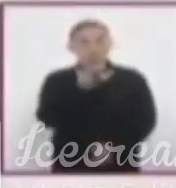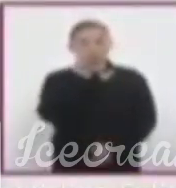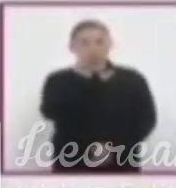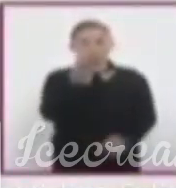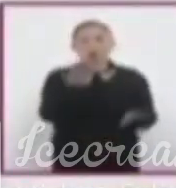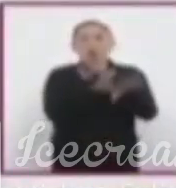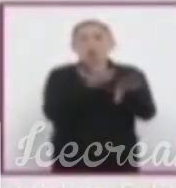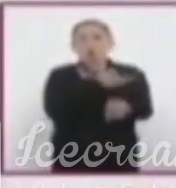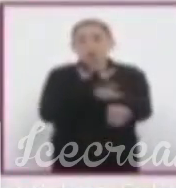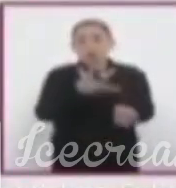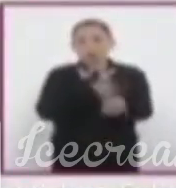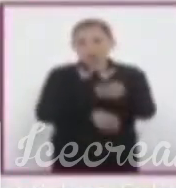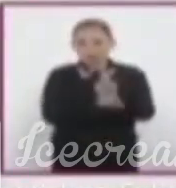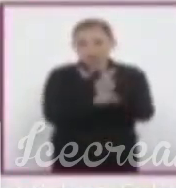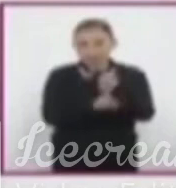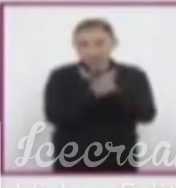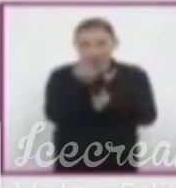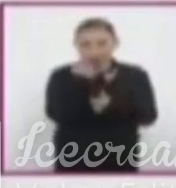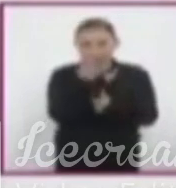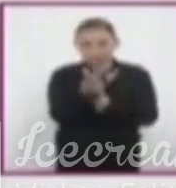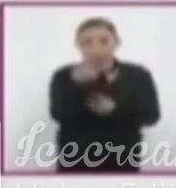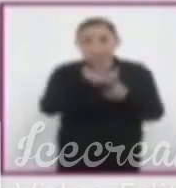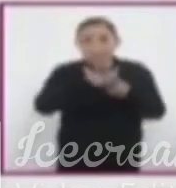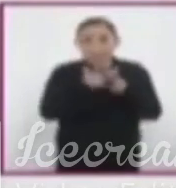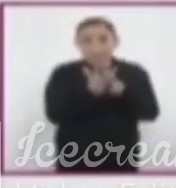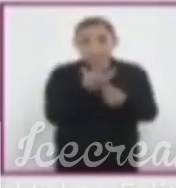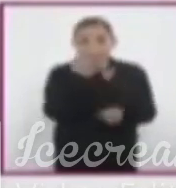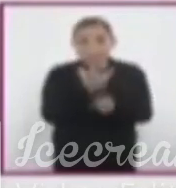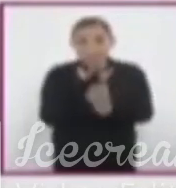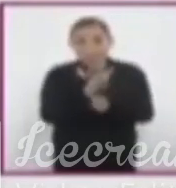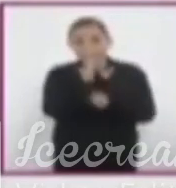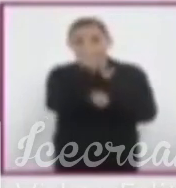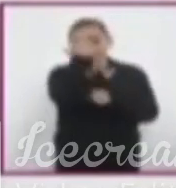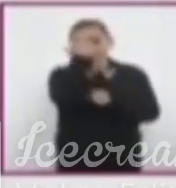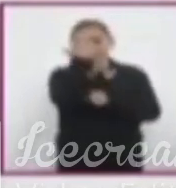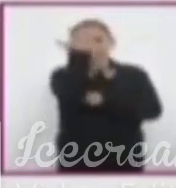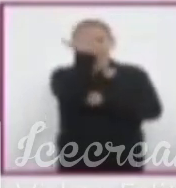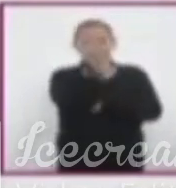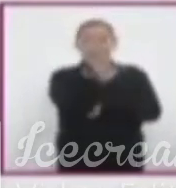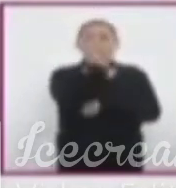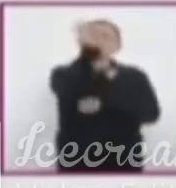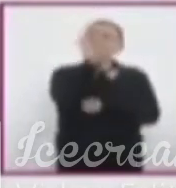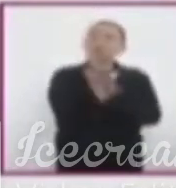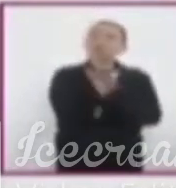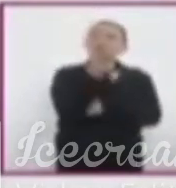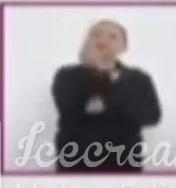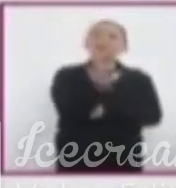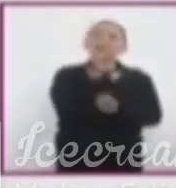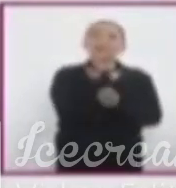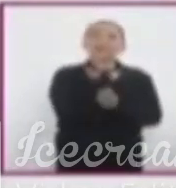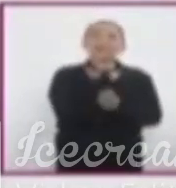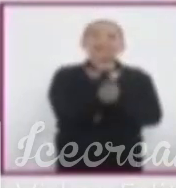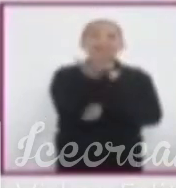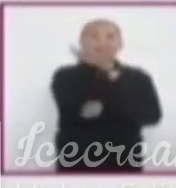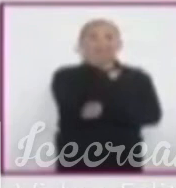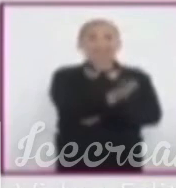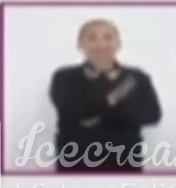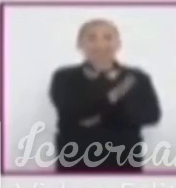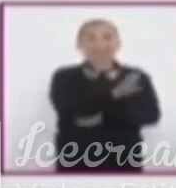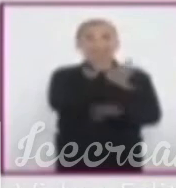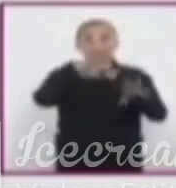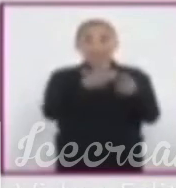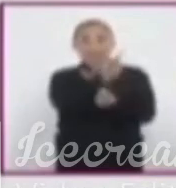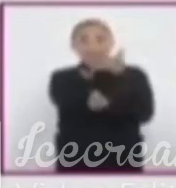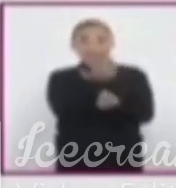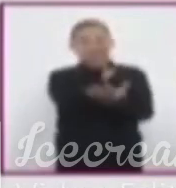Veamos cómo resolver este problema. Para empezar, recordemos que 10% representa 10 unidades de un